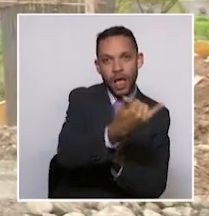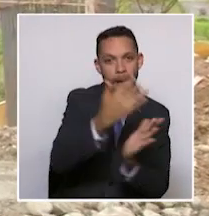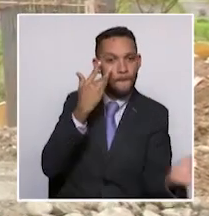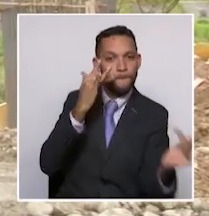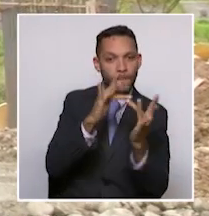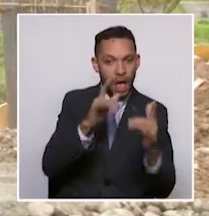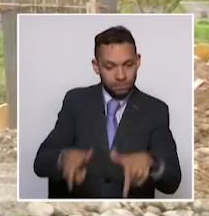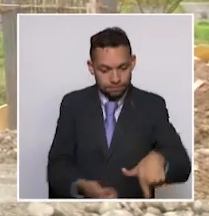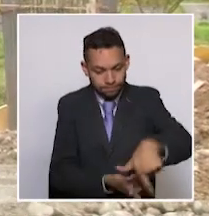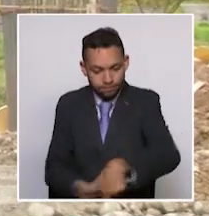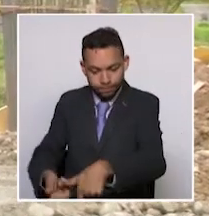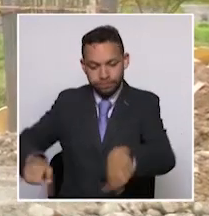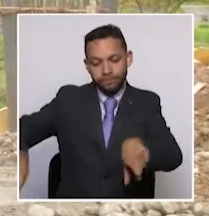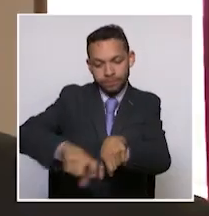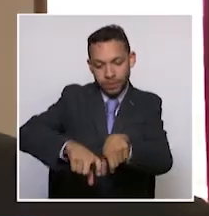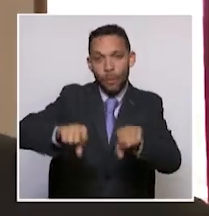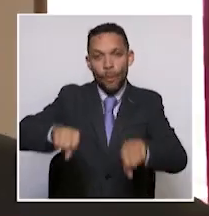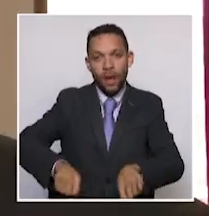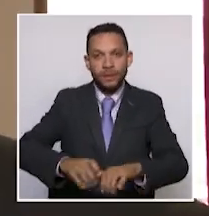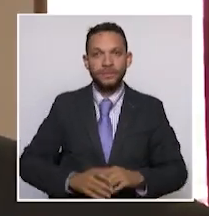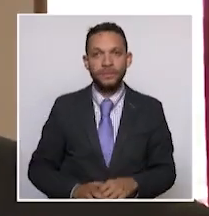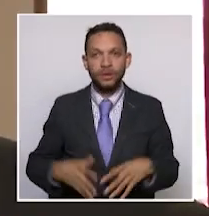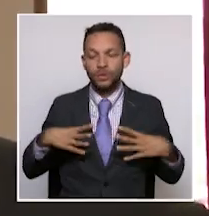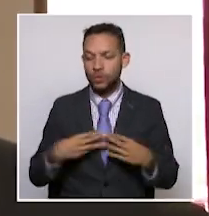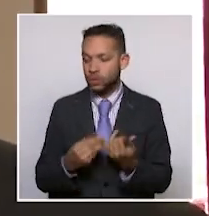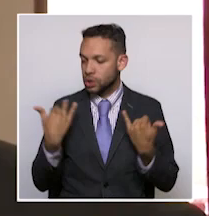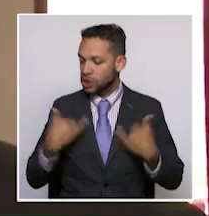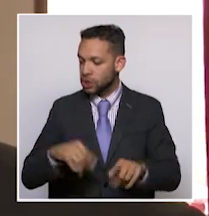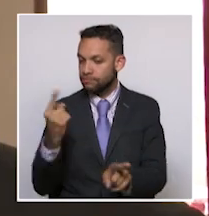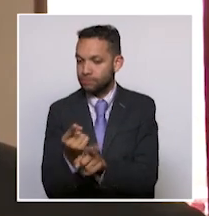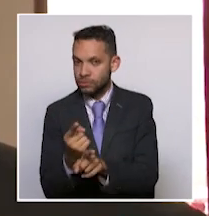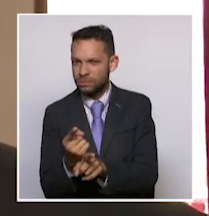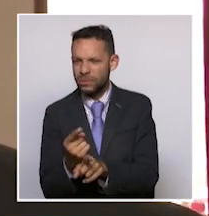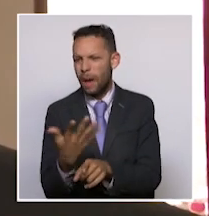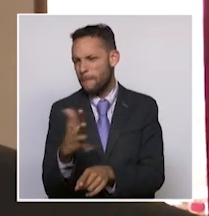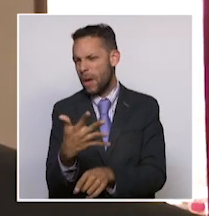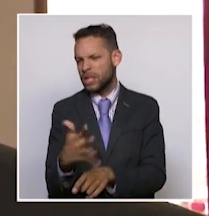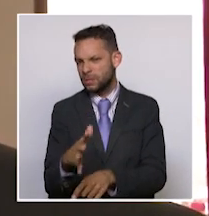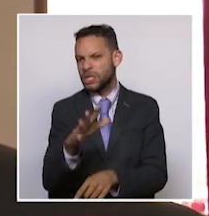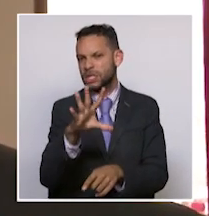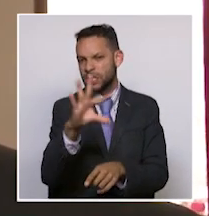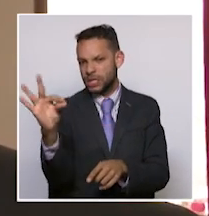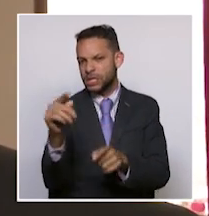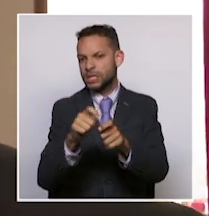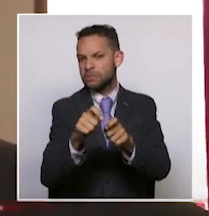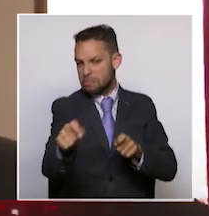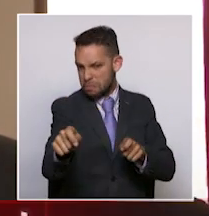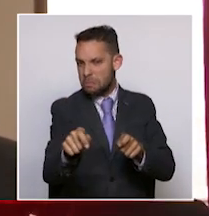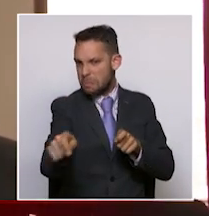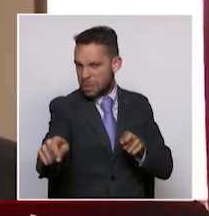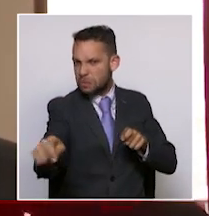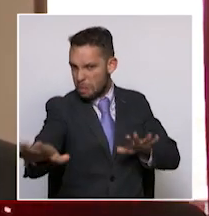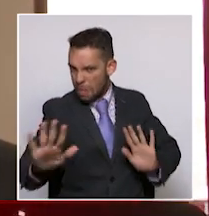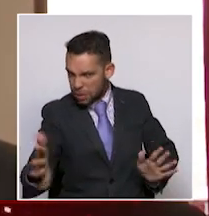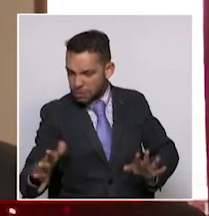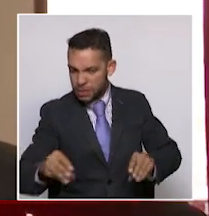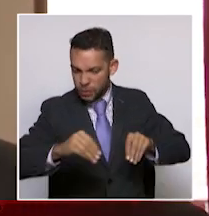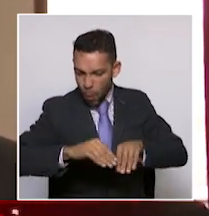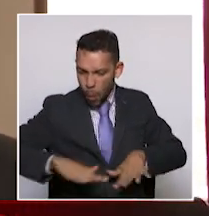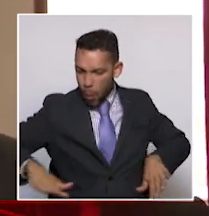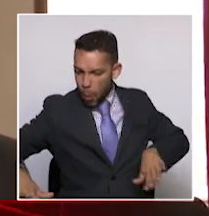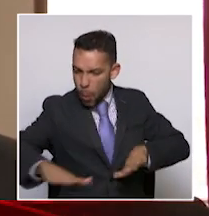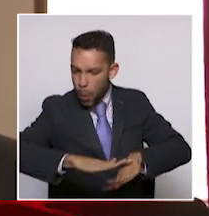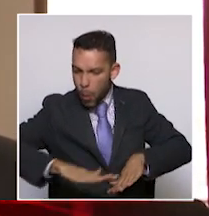de los tubos. No, ya estamos más o menos en unos 100 metros de pavimentación de la primera